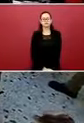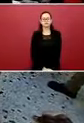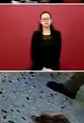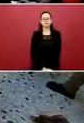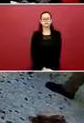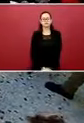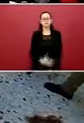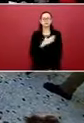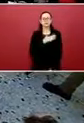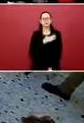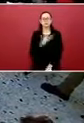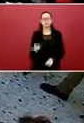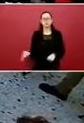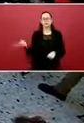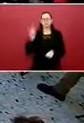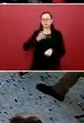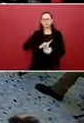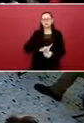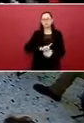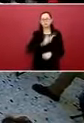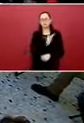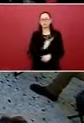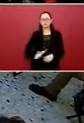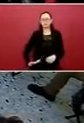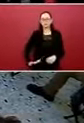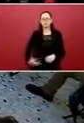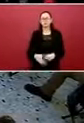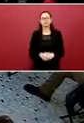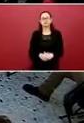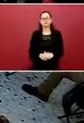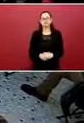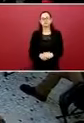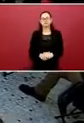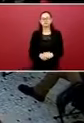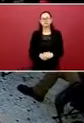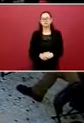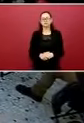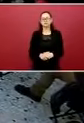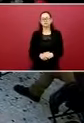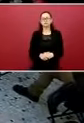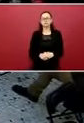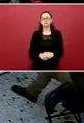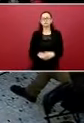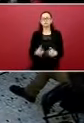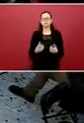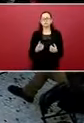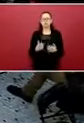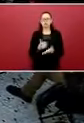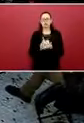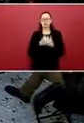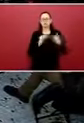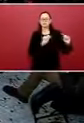Buenos días, con el permiso del presidente. Si nos ayudan con la presentación.